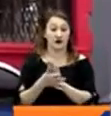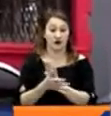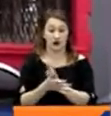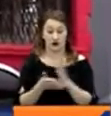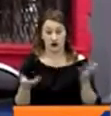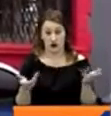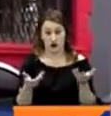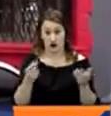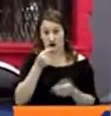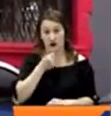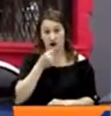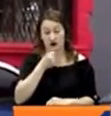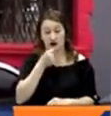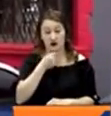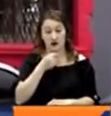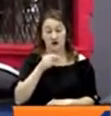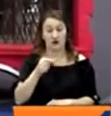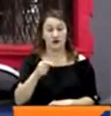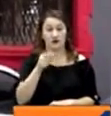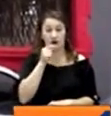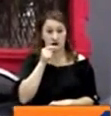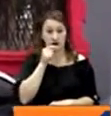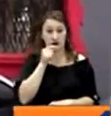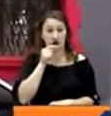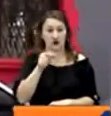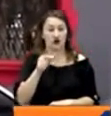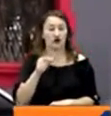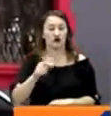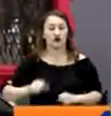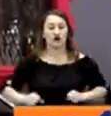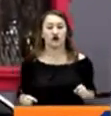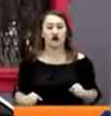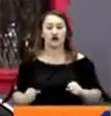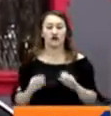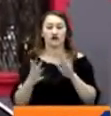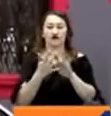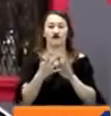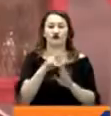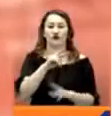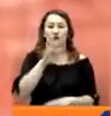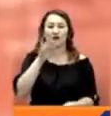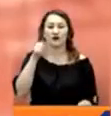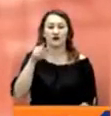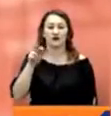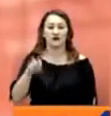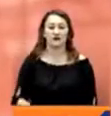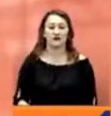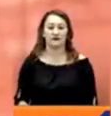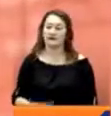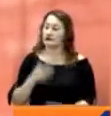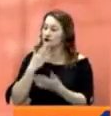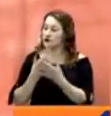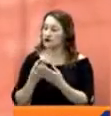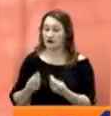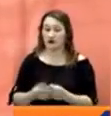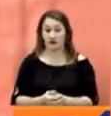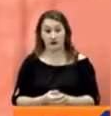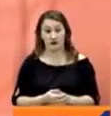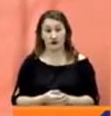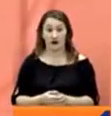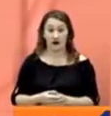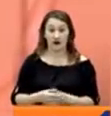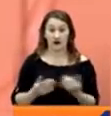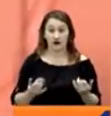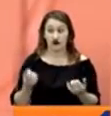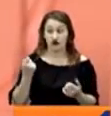el sector de Teusaquillo. Sergio Grandas para RTBC Noticias, conectados 24/7. Muchas gracias, Sergio. Y en las últimas horas,